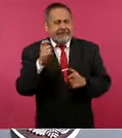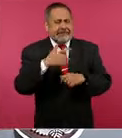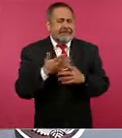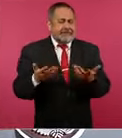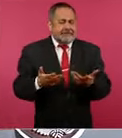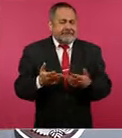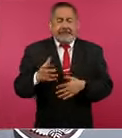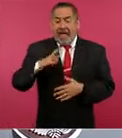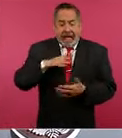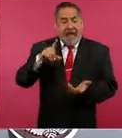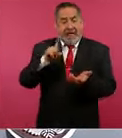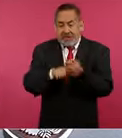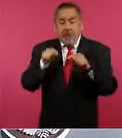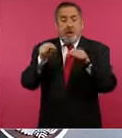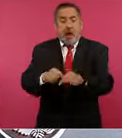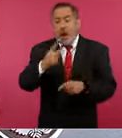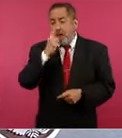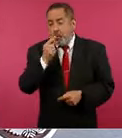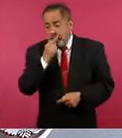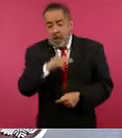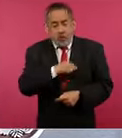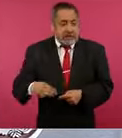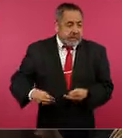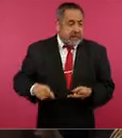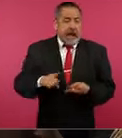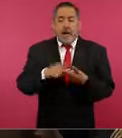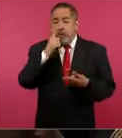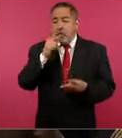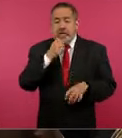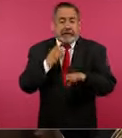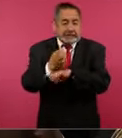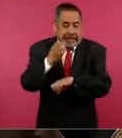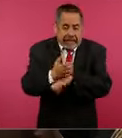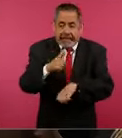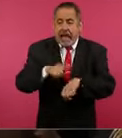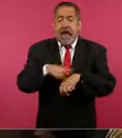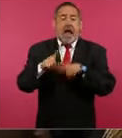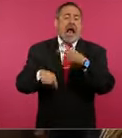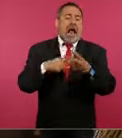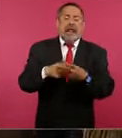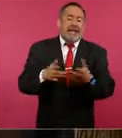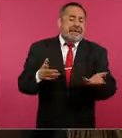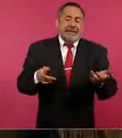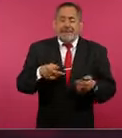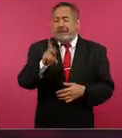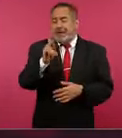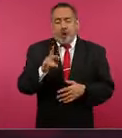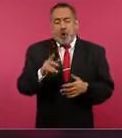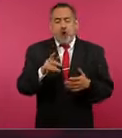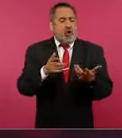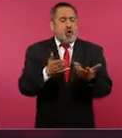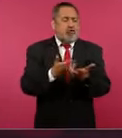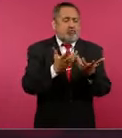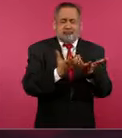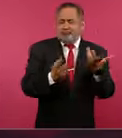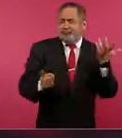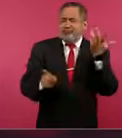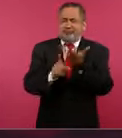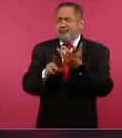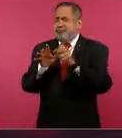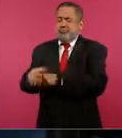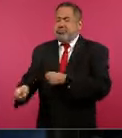habían policías municipales, estatales, pero el grupo era. O sea, ¿quedó rebasado